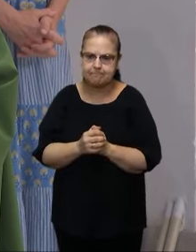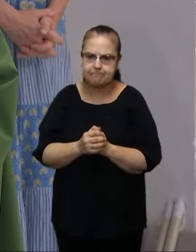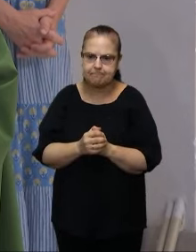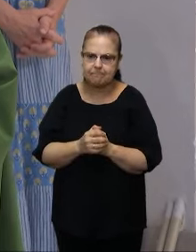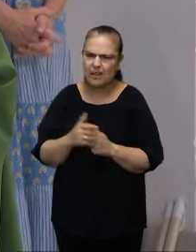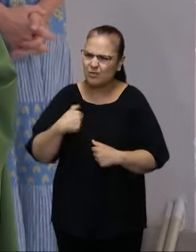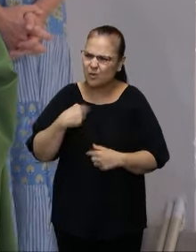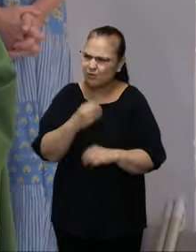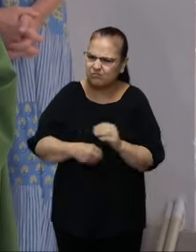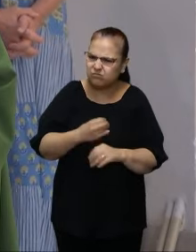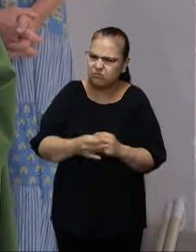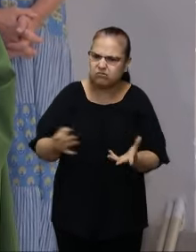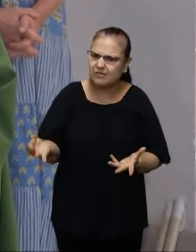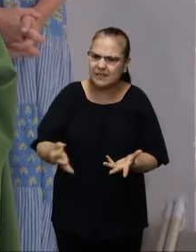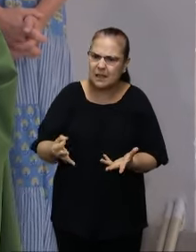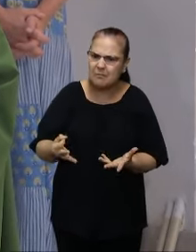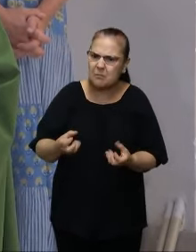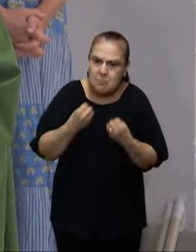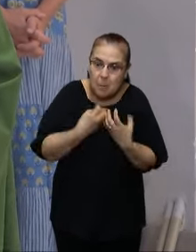¿qué tengo que hacer de bueno